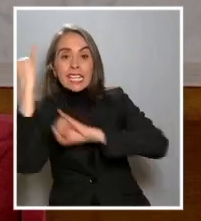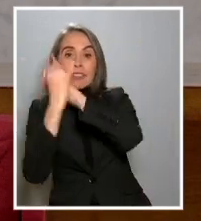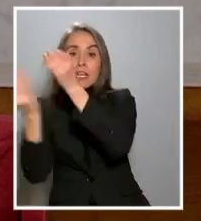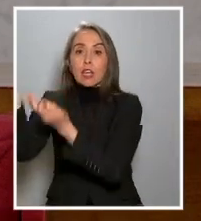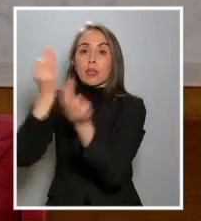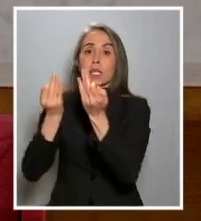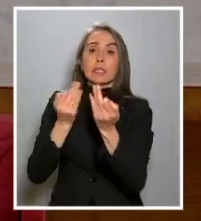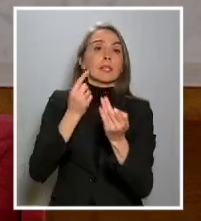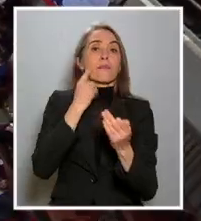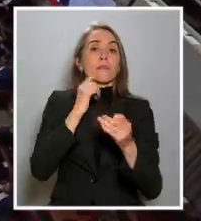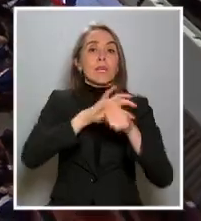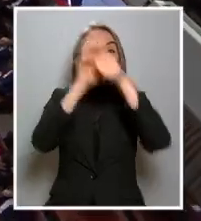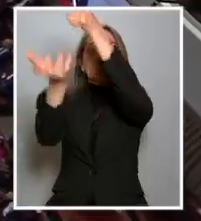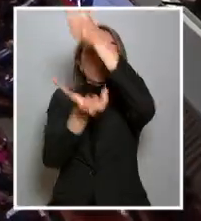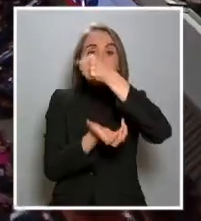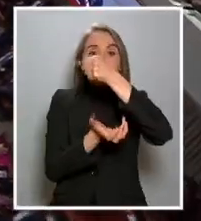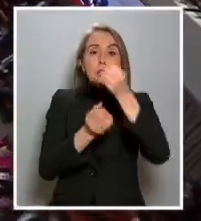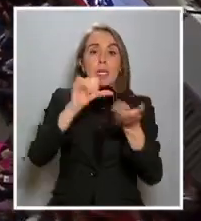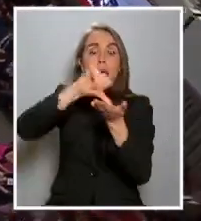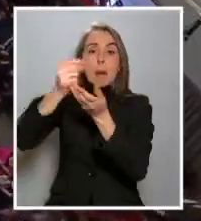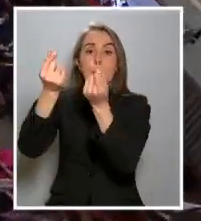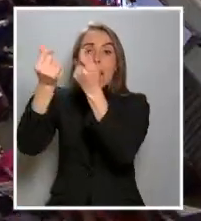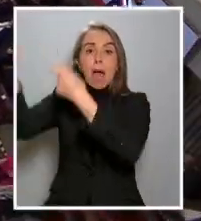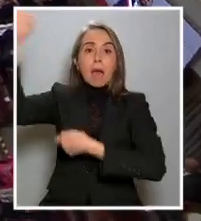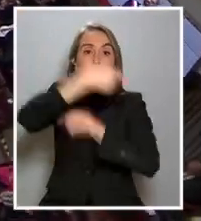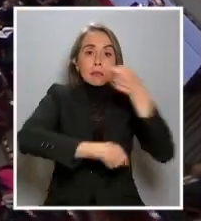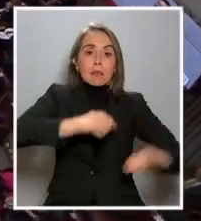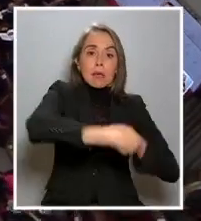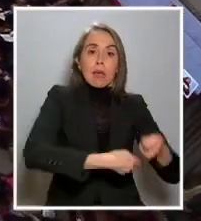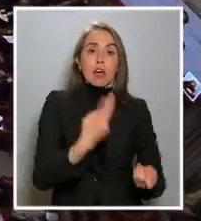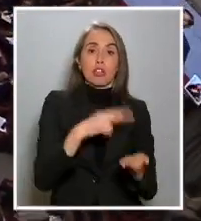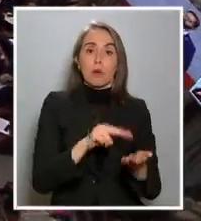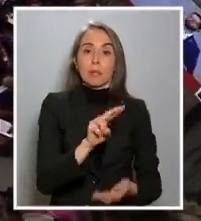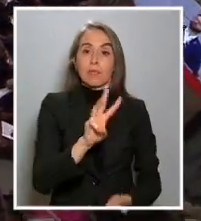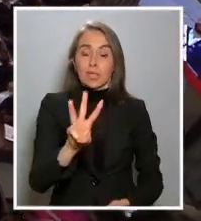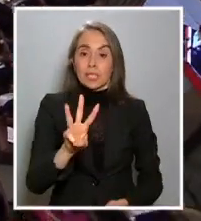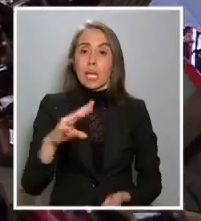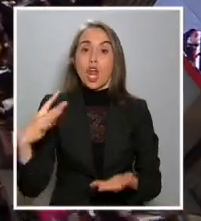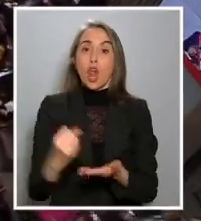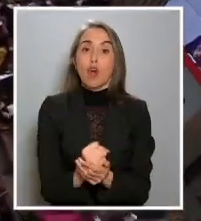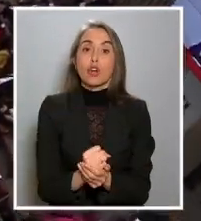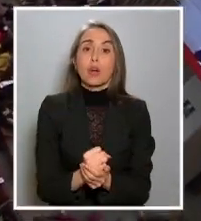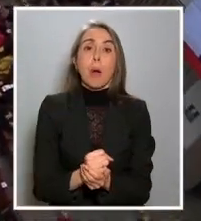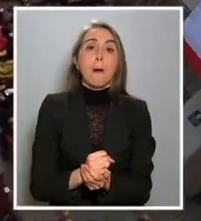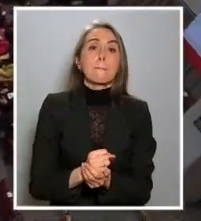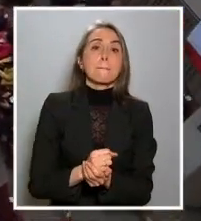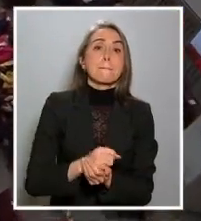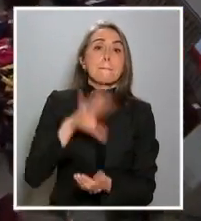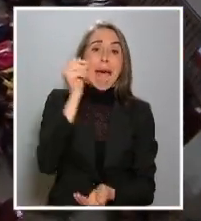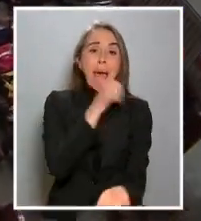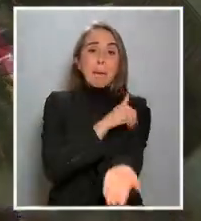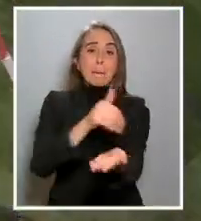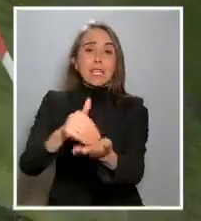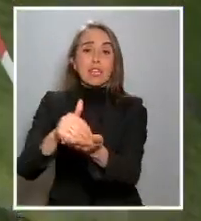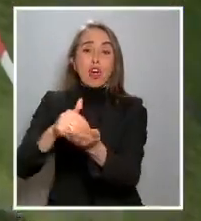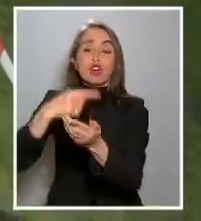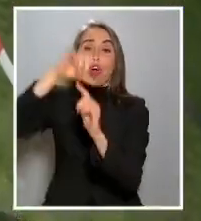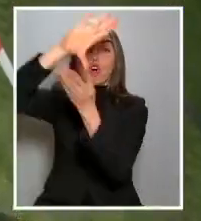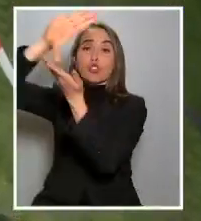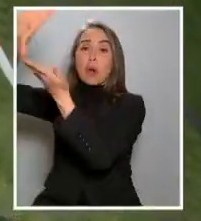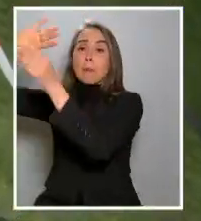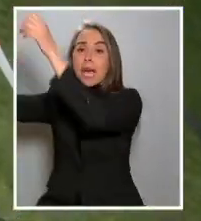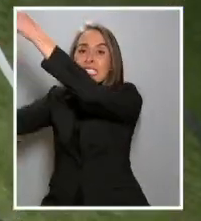el movimiento de capitales. De hecho, en 2023 logramos la mayor cifra de inversión extranjera directa desde el